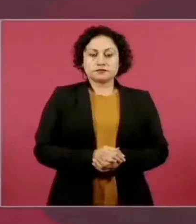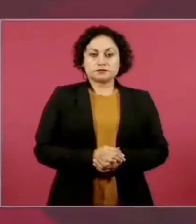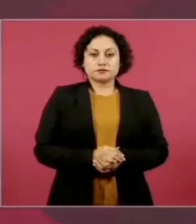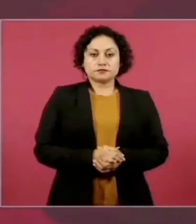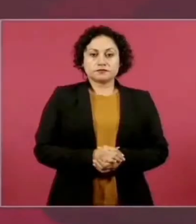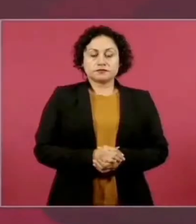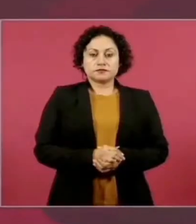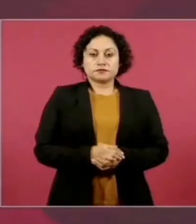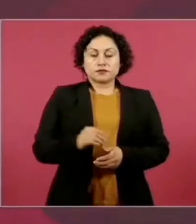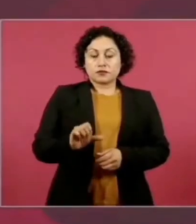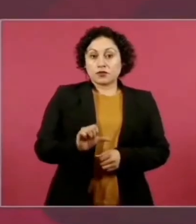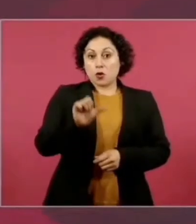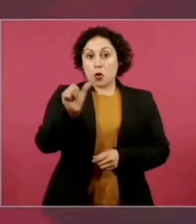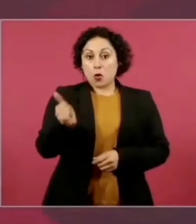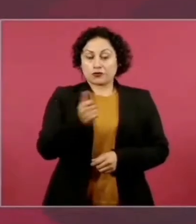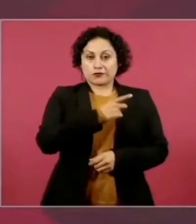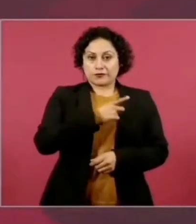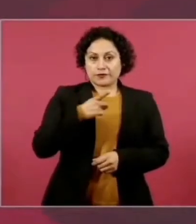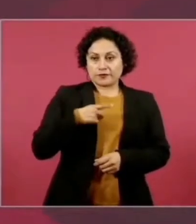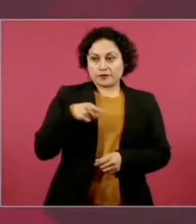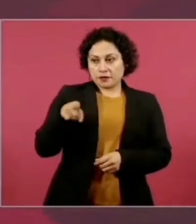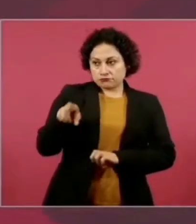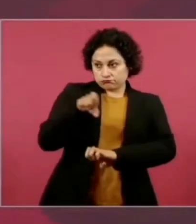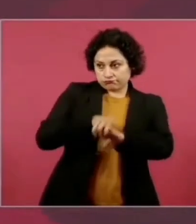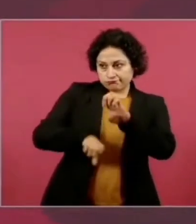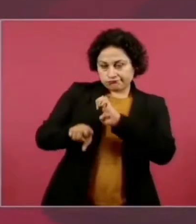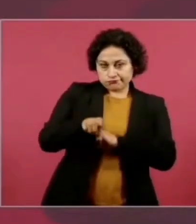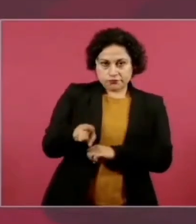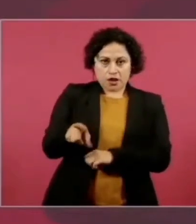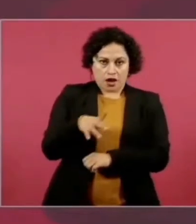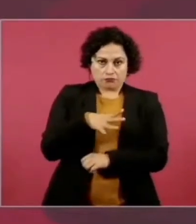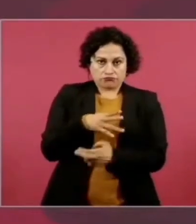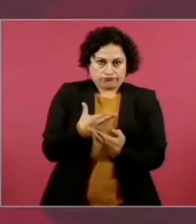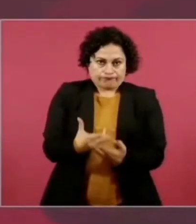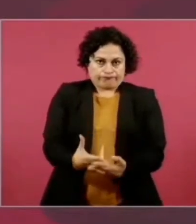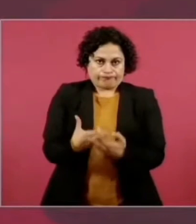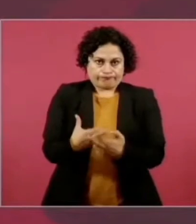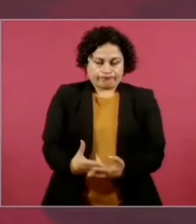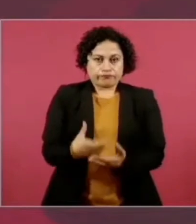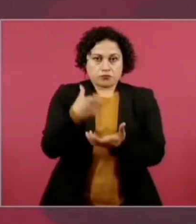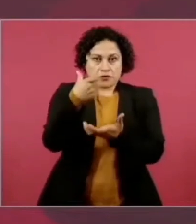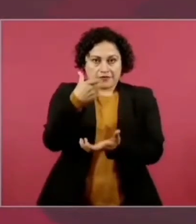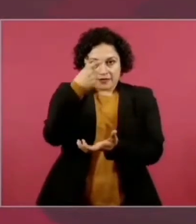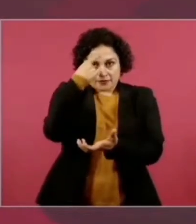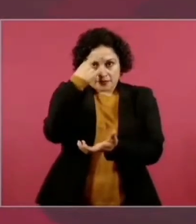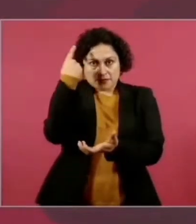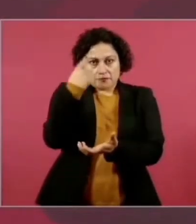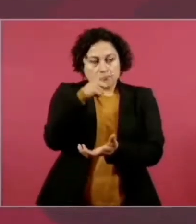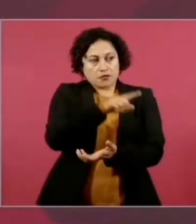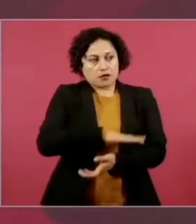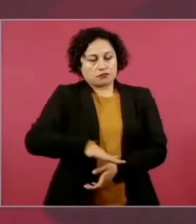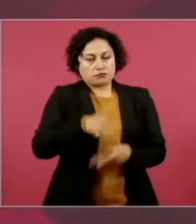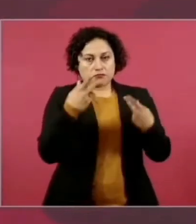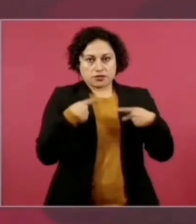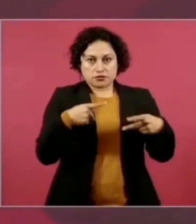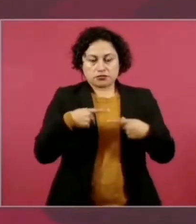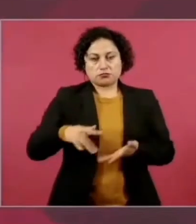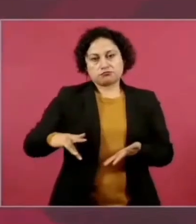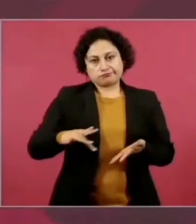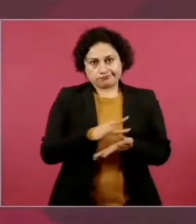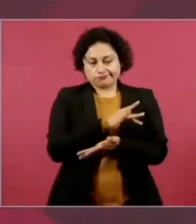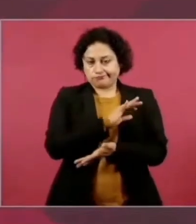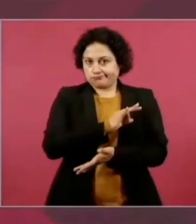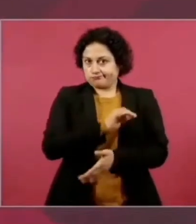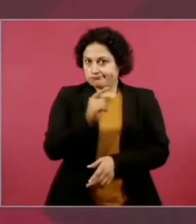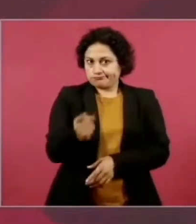organización solvente en lo económico para respaldar a los clientes. Y lo